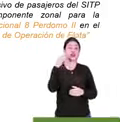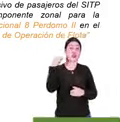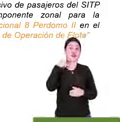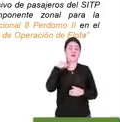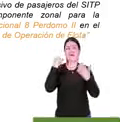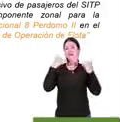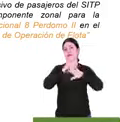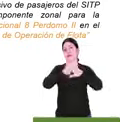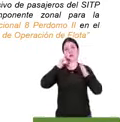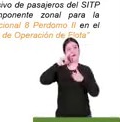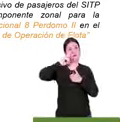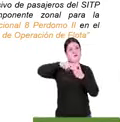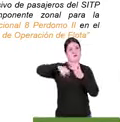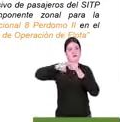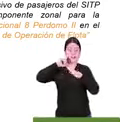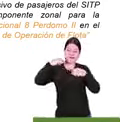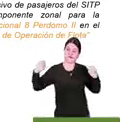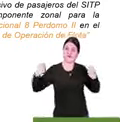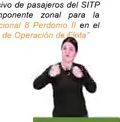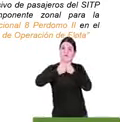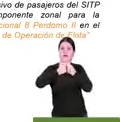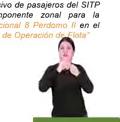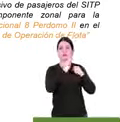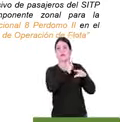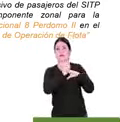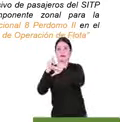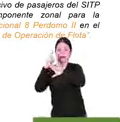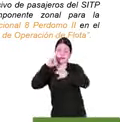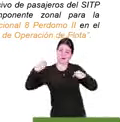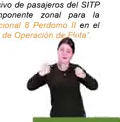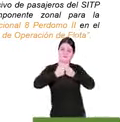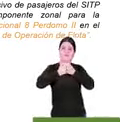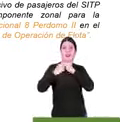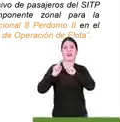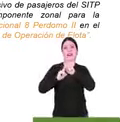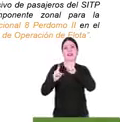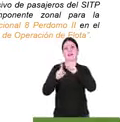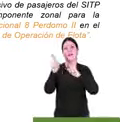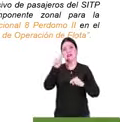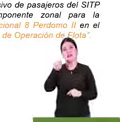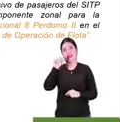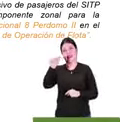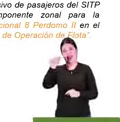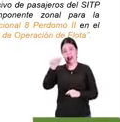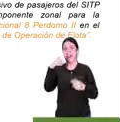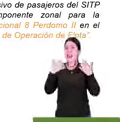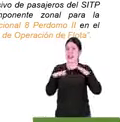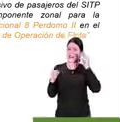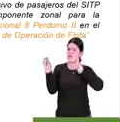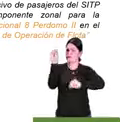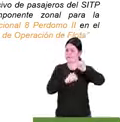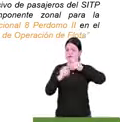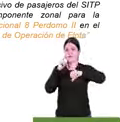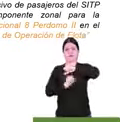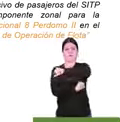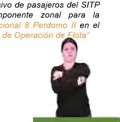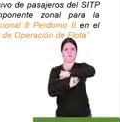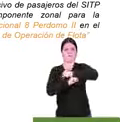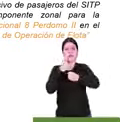contrato interadministrativo de operación con Transmilenio S.A. Esto es de alguna manera lo que le da toda la estructura y toda la conformación a la